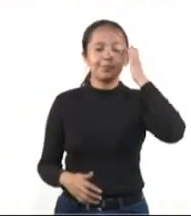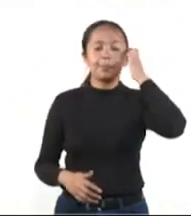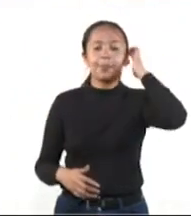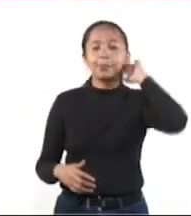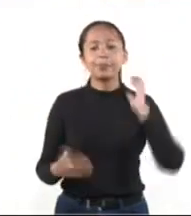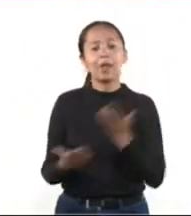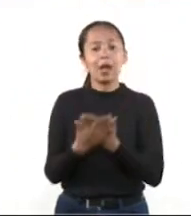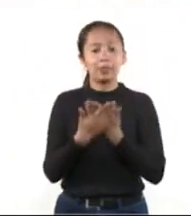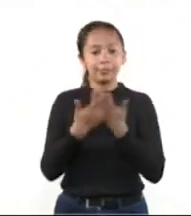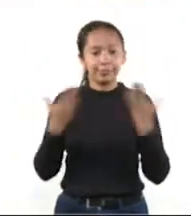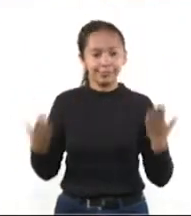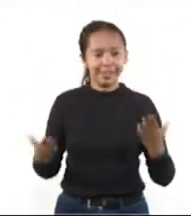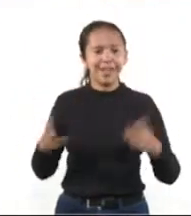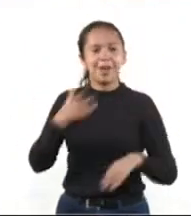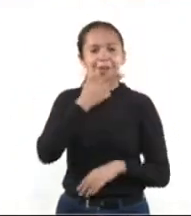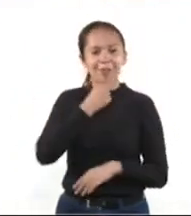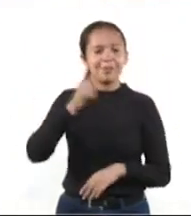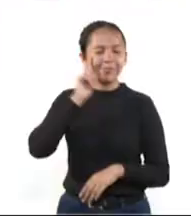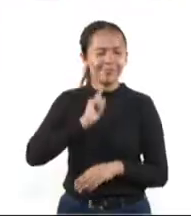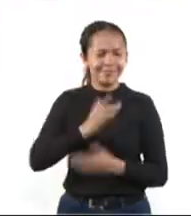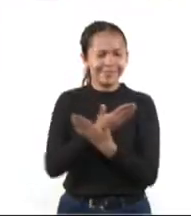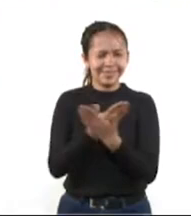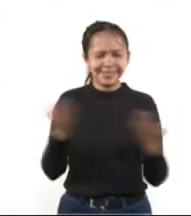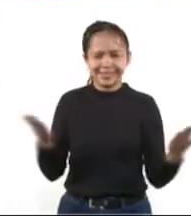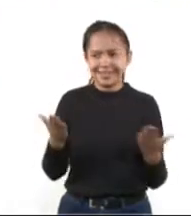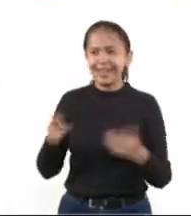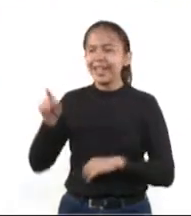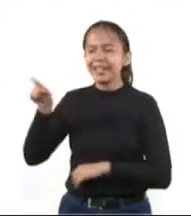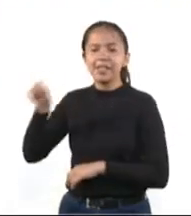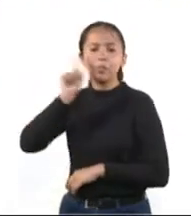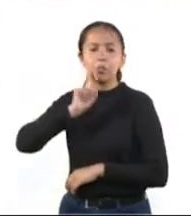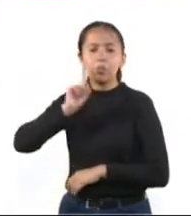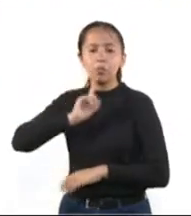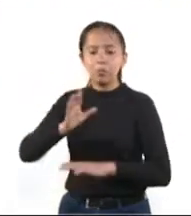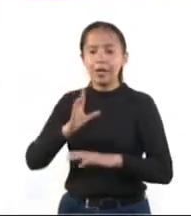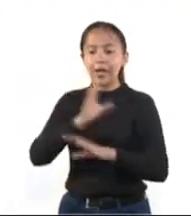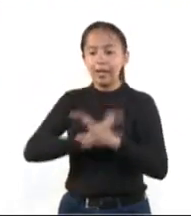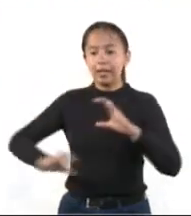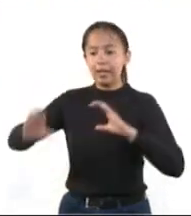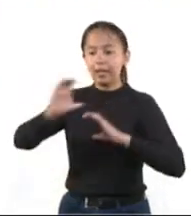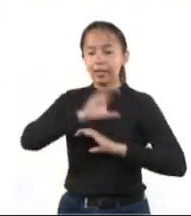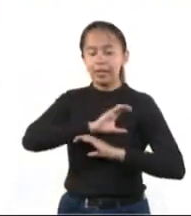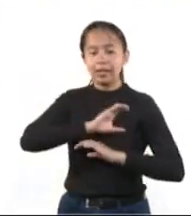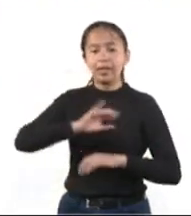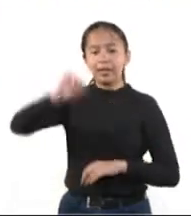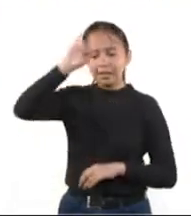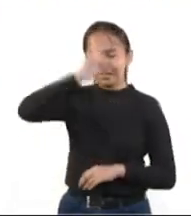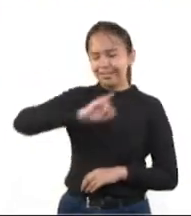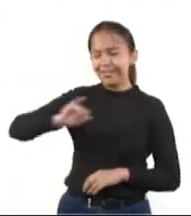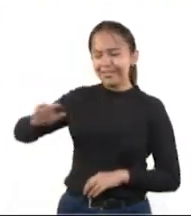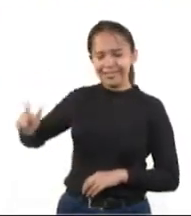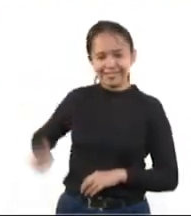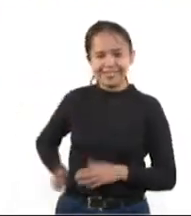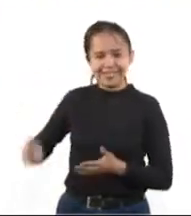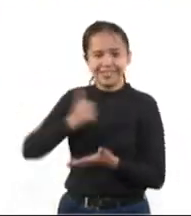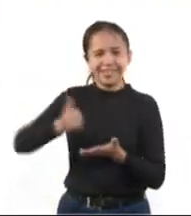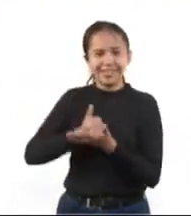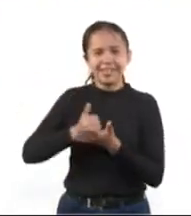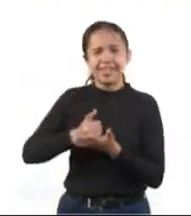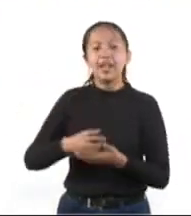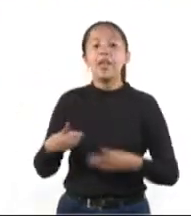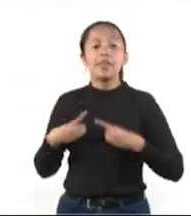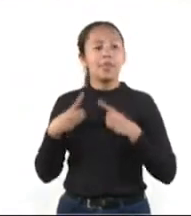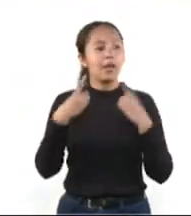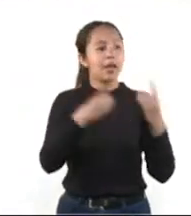Y en estos momentos, damas y caballeros, la jefa de gobierno de la Ciudad de México, la doctora Claudia Sheinbaum Pardo, hace entrega de